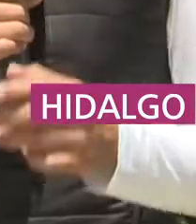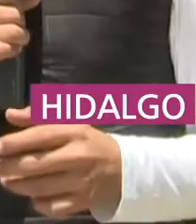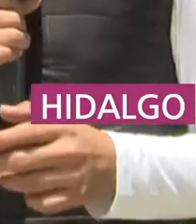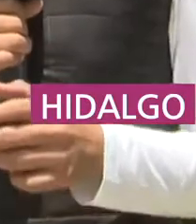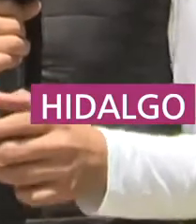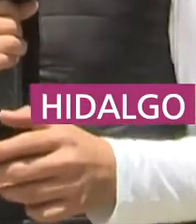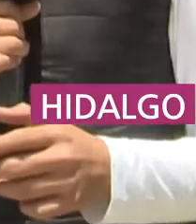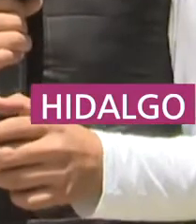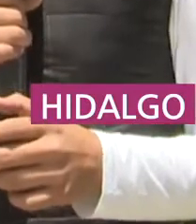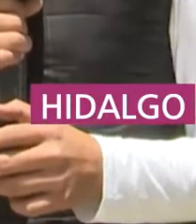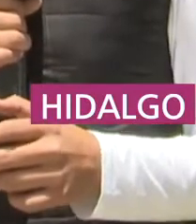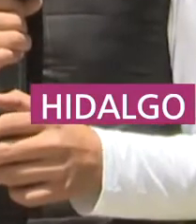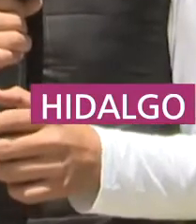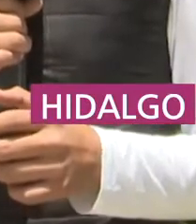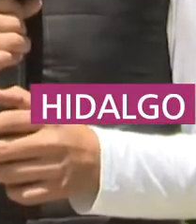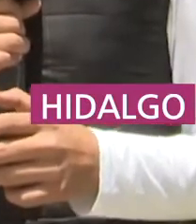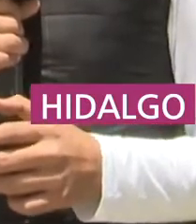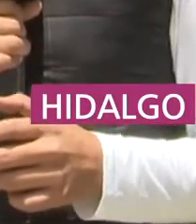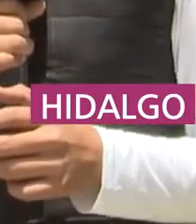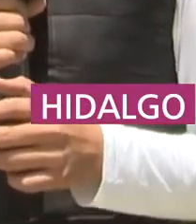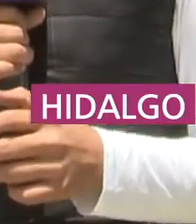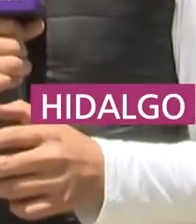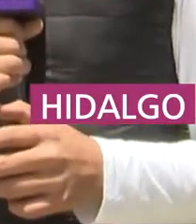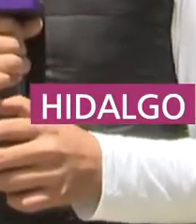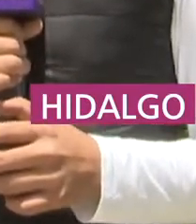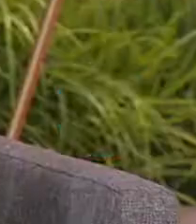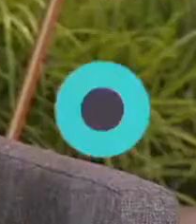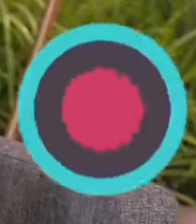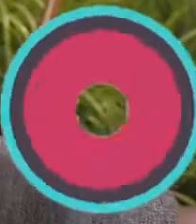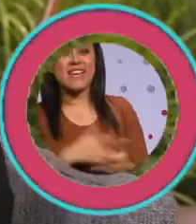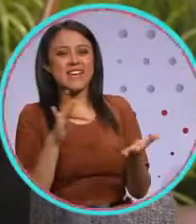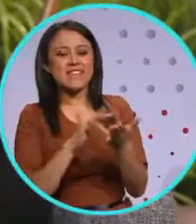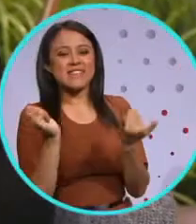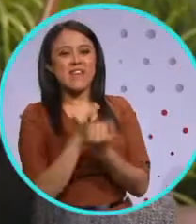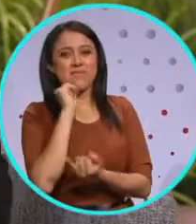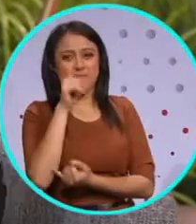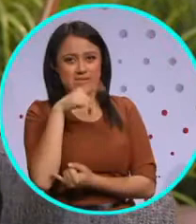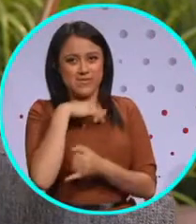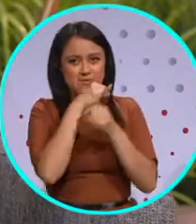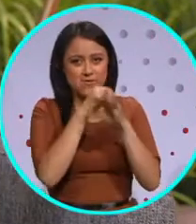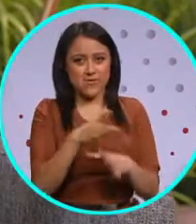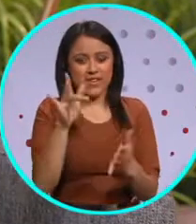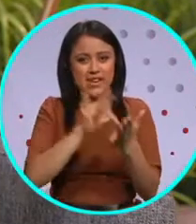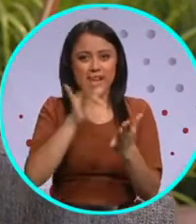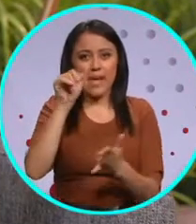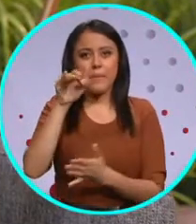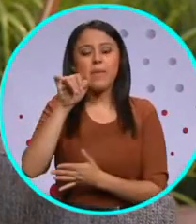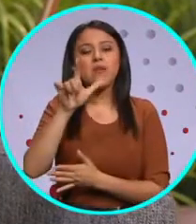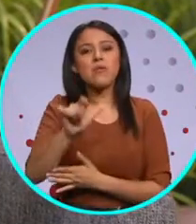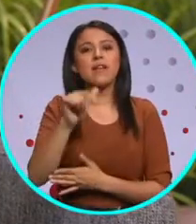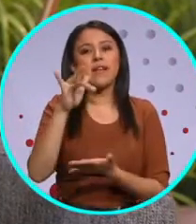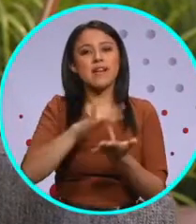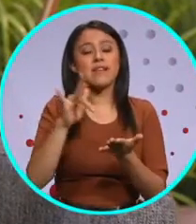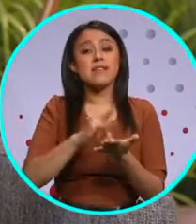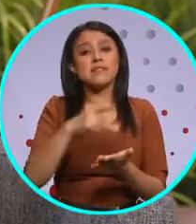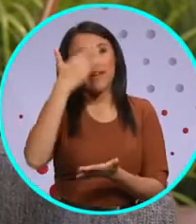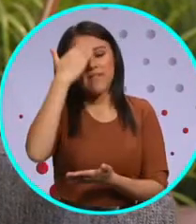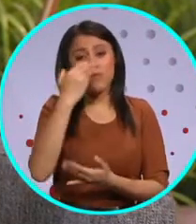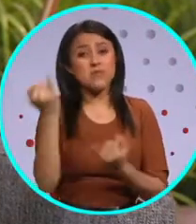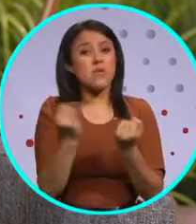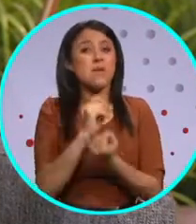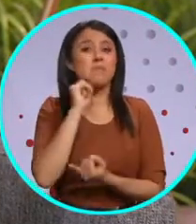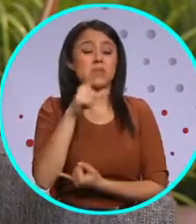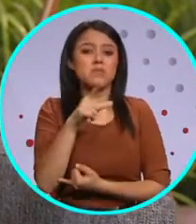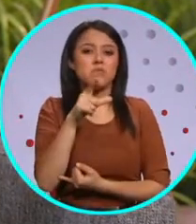da algo yo regreso con ustedes al estudio que tengan una bonita tarde igualmente muchas gracias por la información de manuel y sabemos que muchas veces los recursos